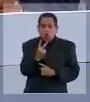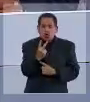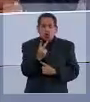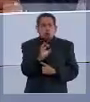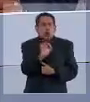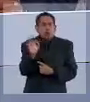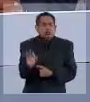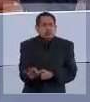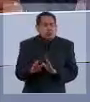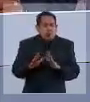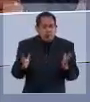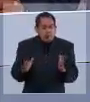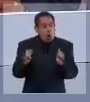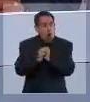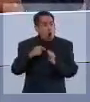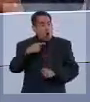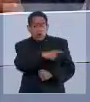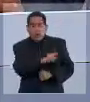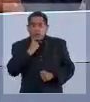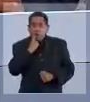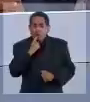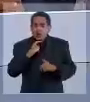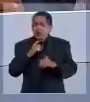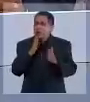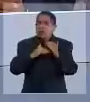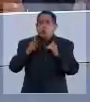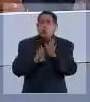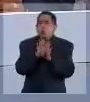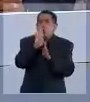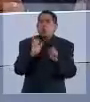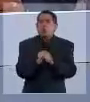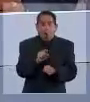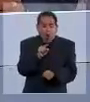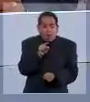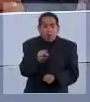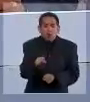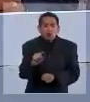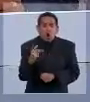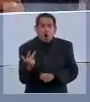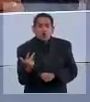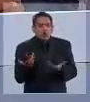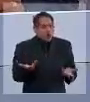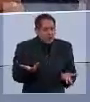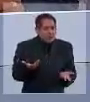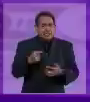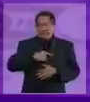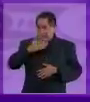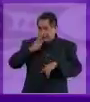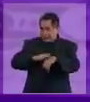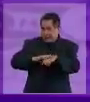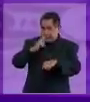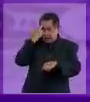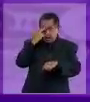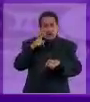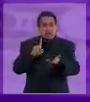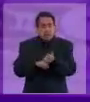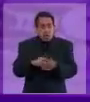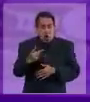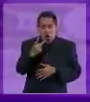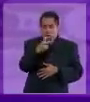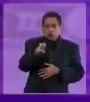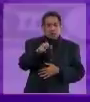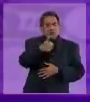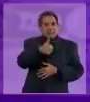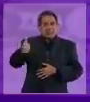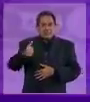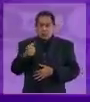en promedio. Con Andrés Manuel la ciudad creció 0.8. Yo les vuelvo a recordar, imagínense, 266 empleos